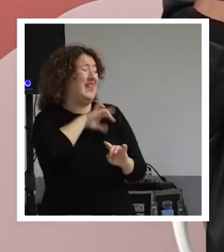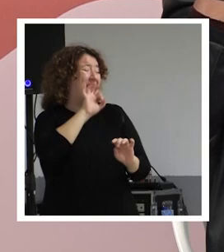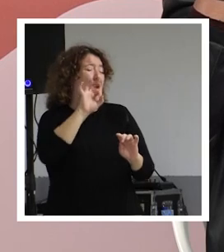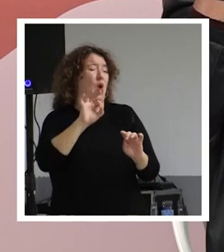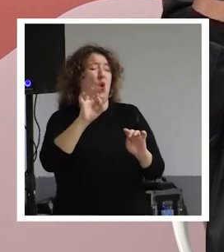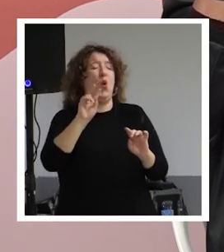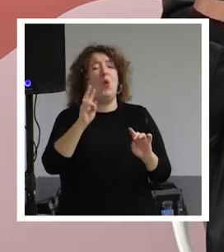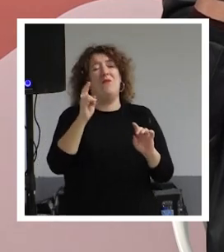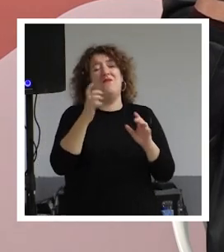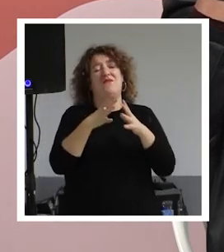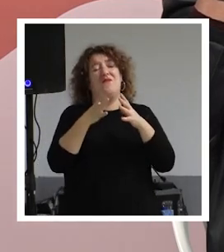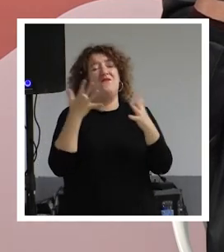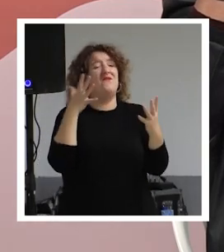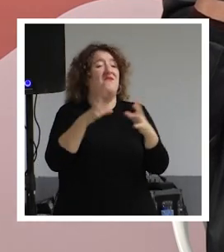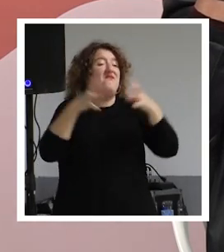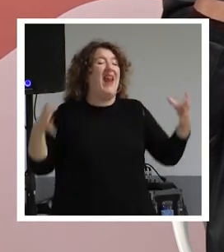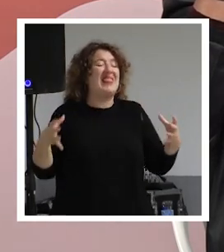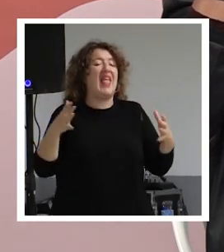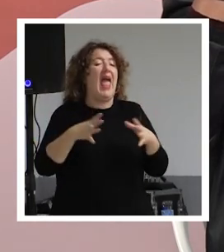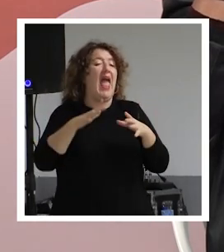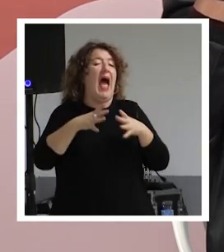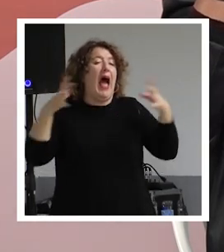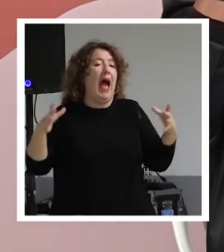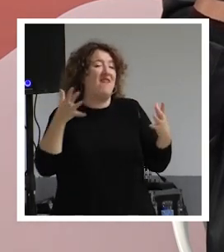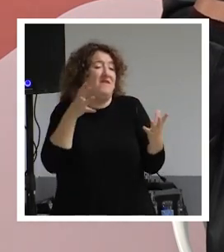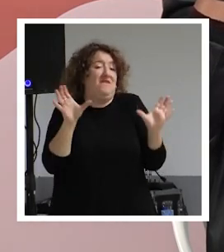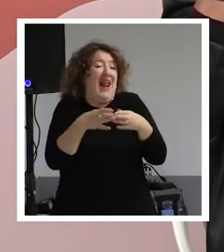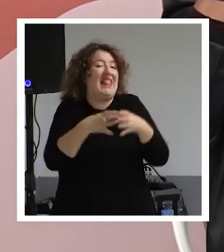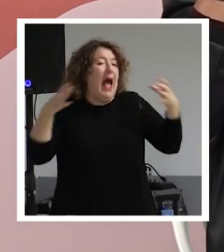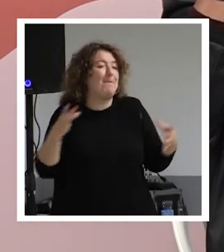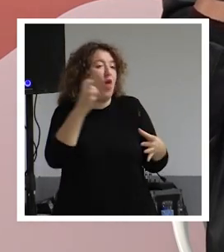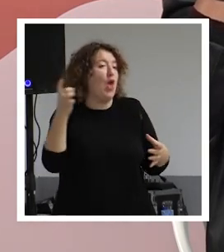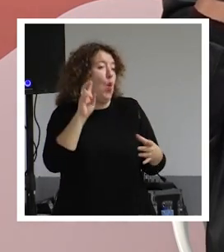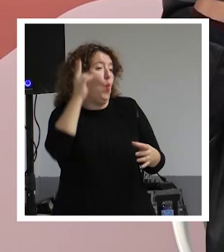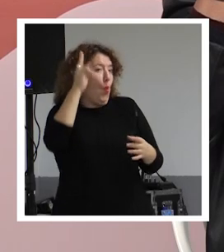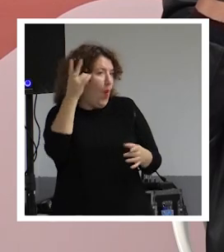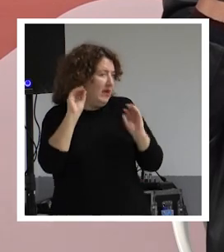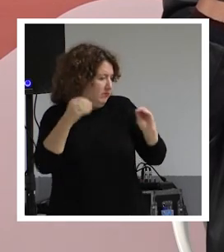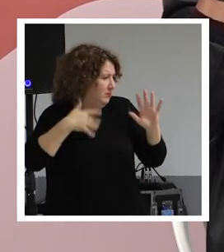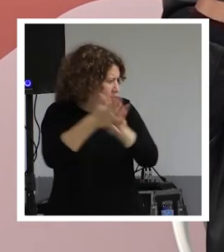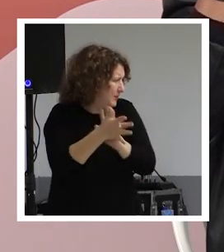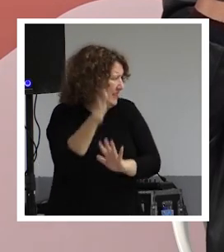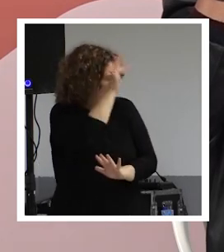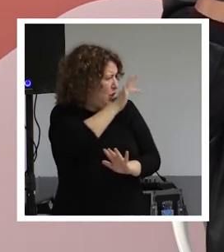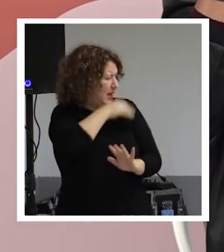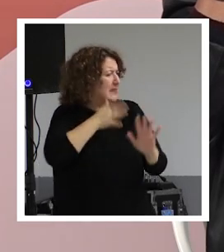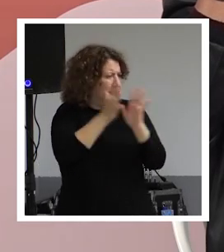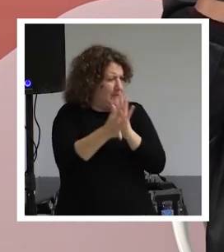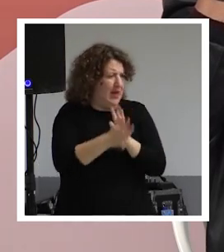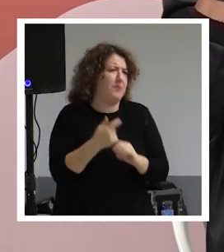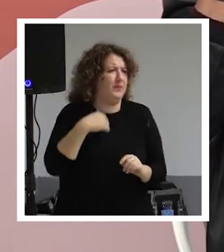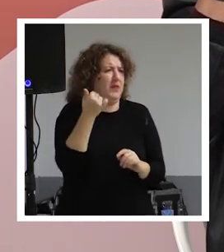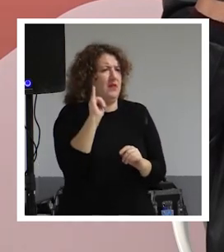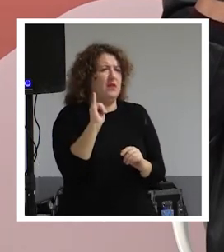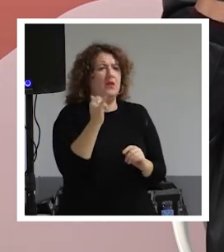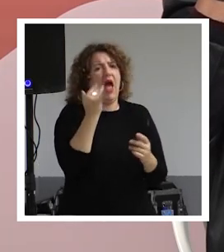pero la la teoría Explica en términos de transacciones ahora bien yo voy a contar el caso del frente amplio de Uruguay